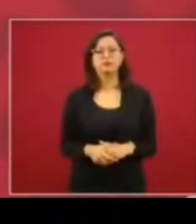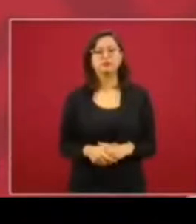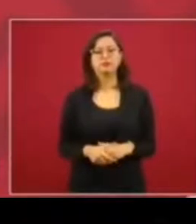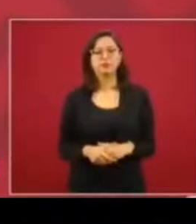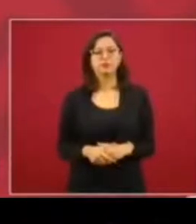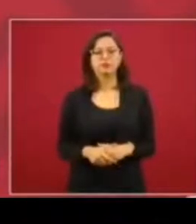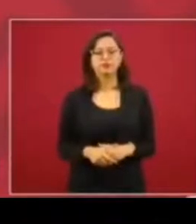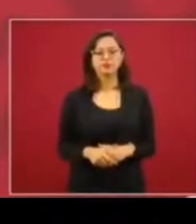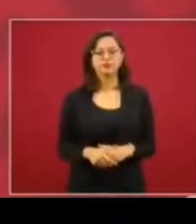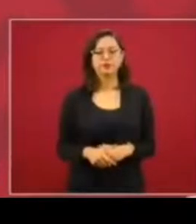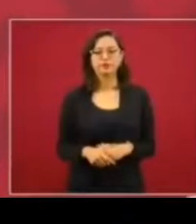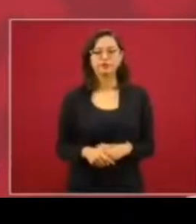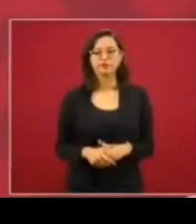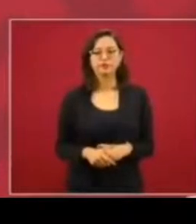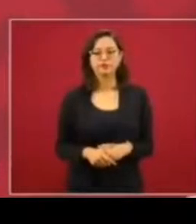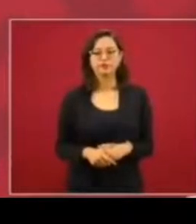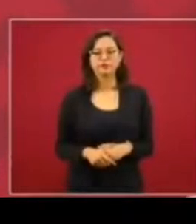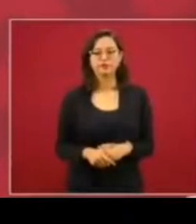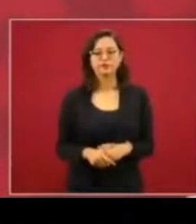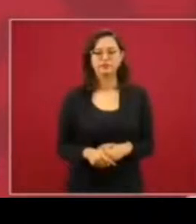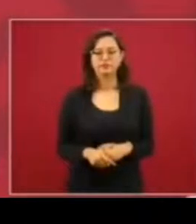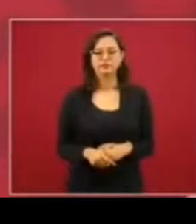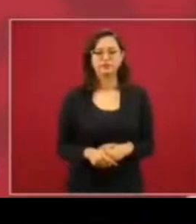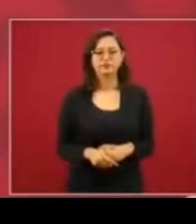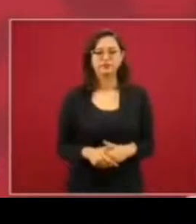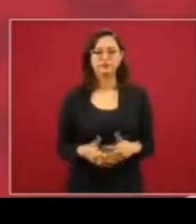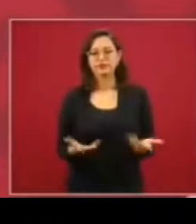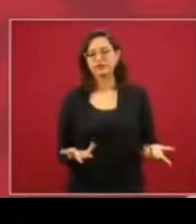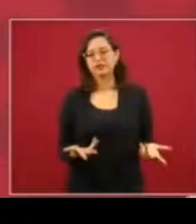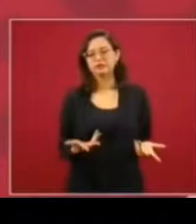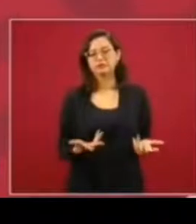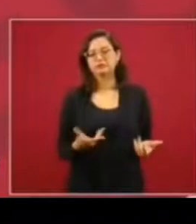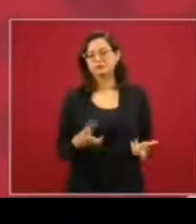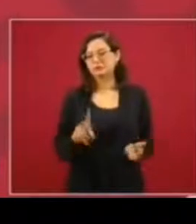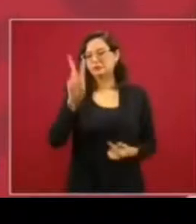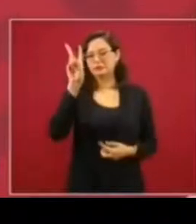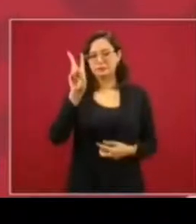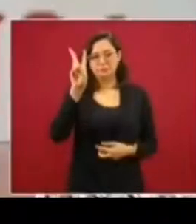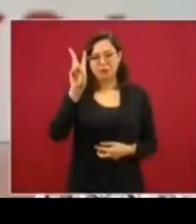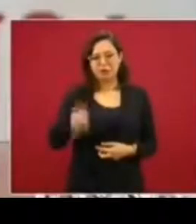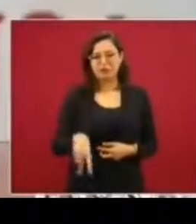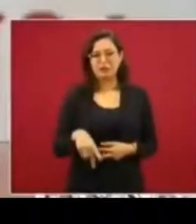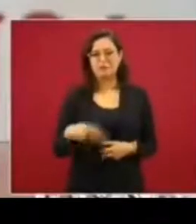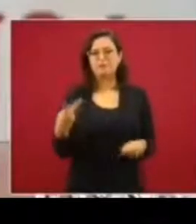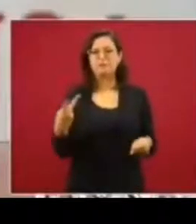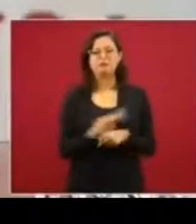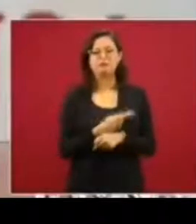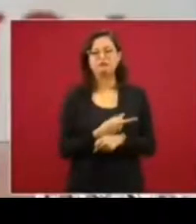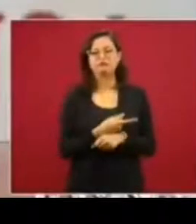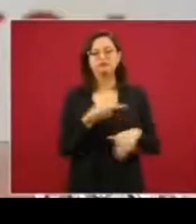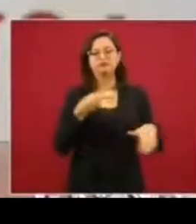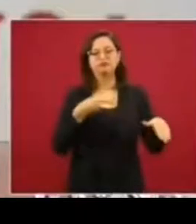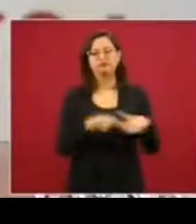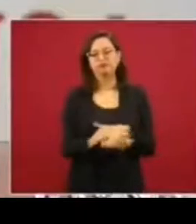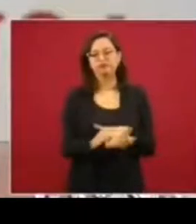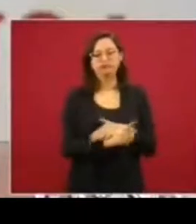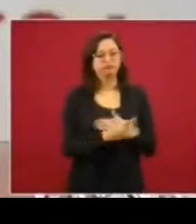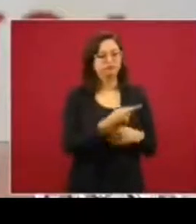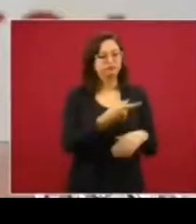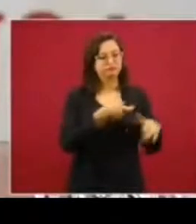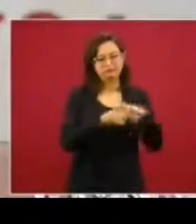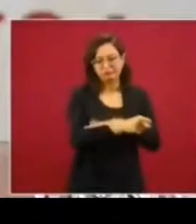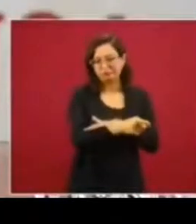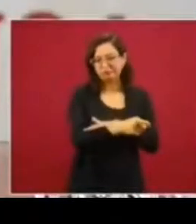ocultar un acuerdo una tranza para decirlo con